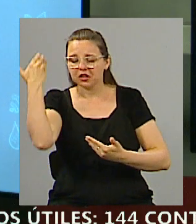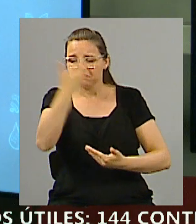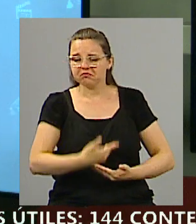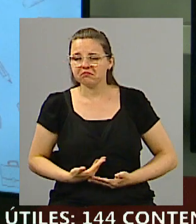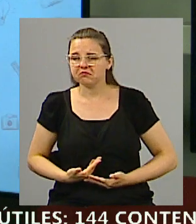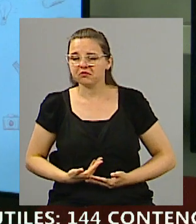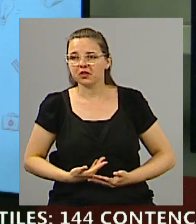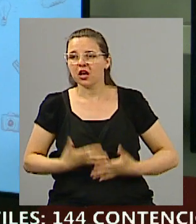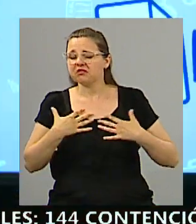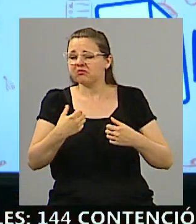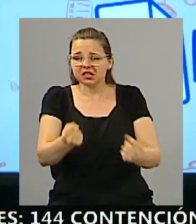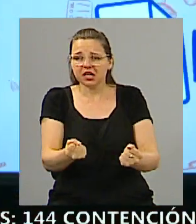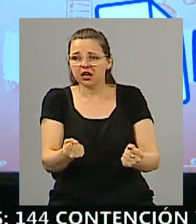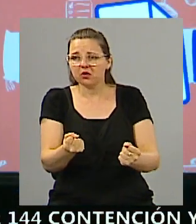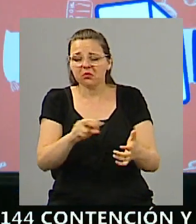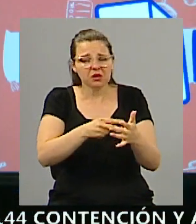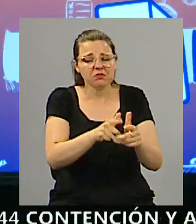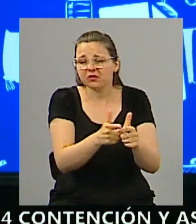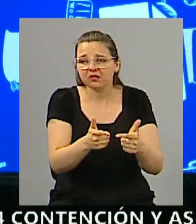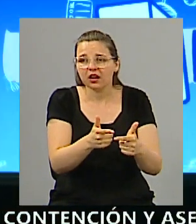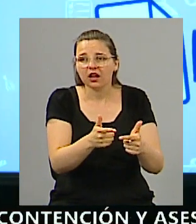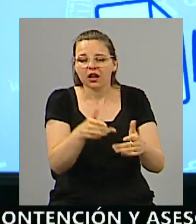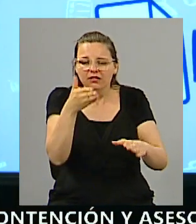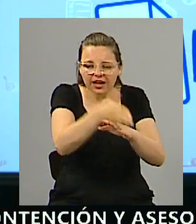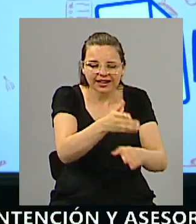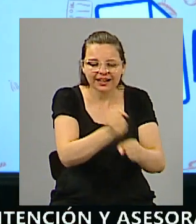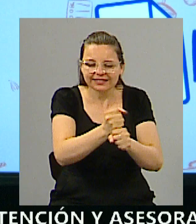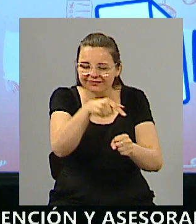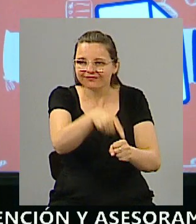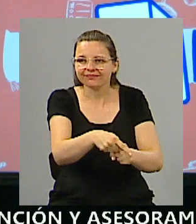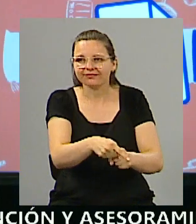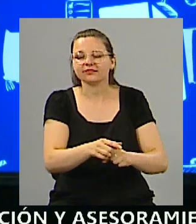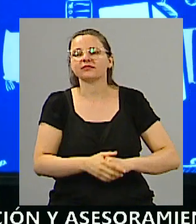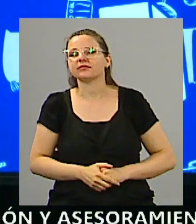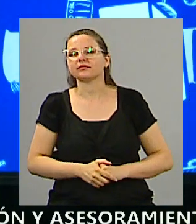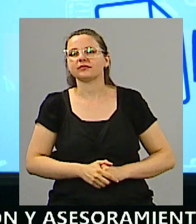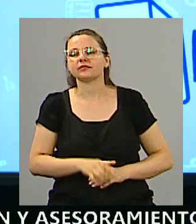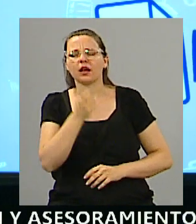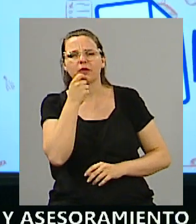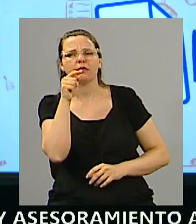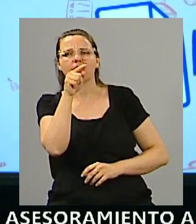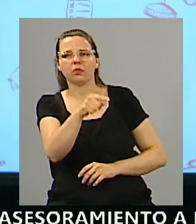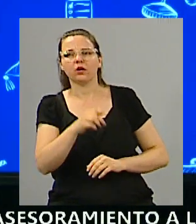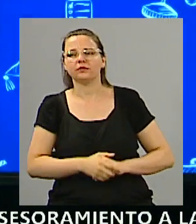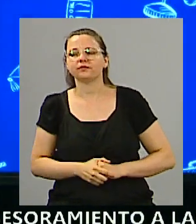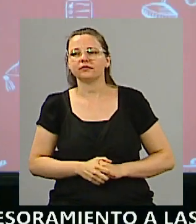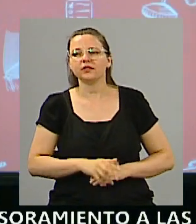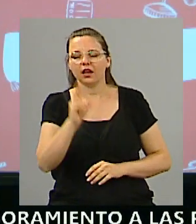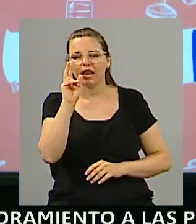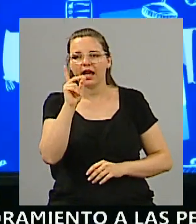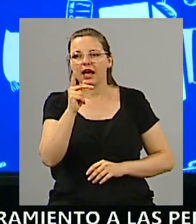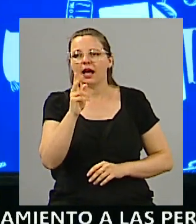no debería pasar. No. ¿No? Esto de que no tengas posibilidad de acceder a ese trabajo. Dijiste una palabra muy importante que tiene que ver con la privacidad y la intimidad,